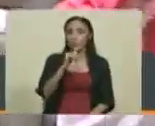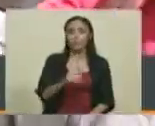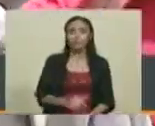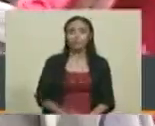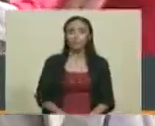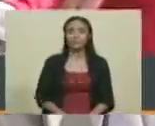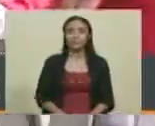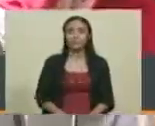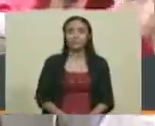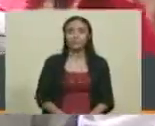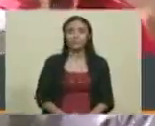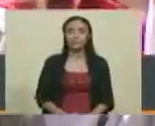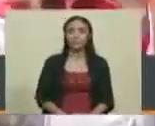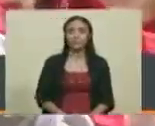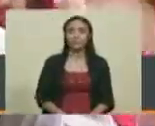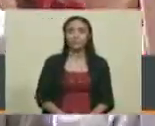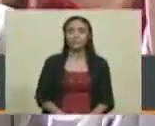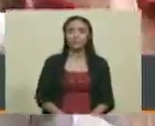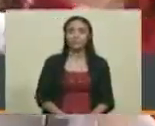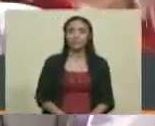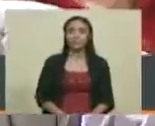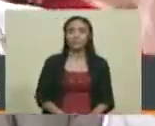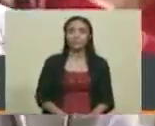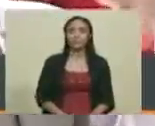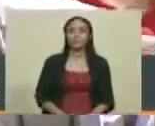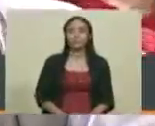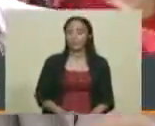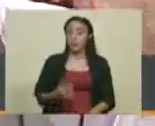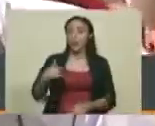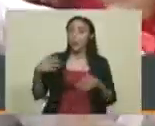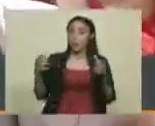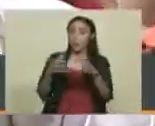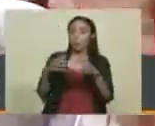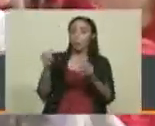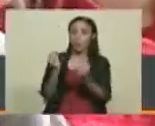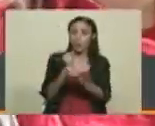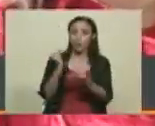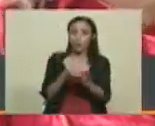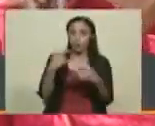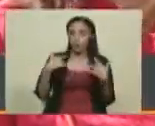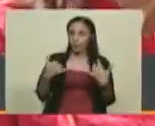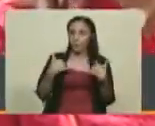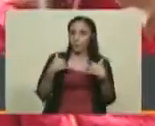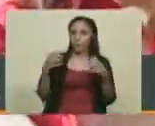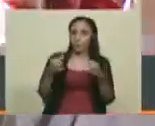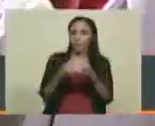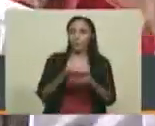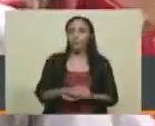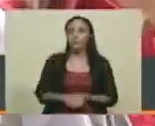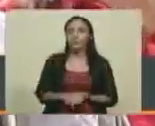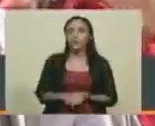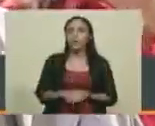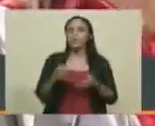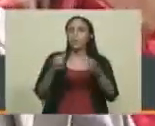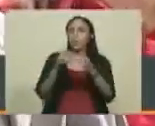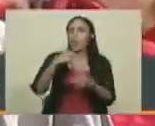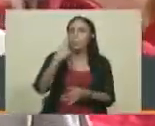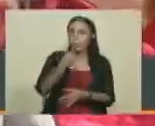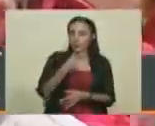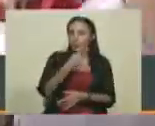en nombre del movimiento, de la corriente clasista de trabajadores Jesús Farías del Partido Comunista, que cuenta